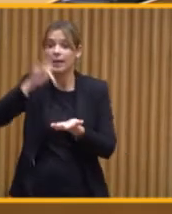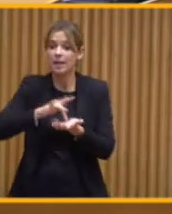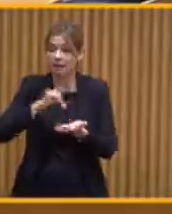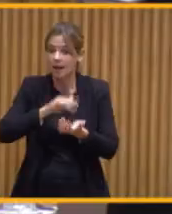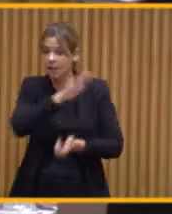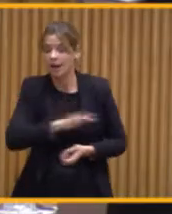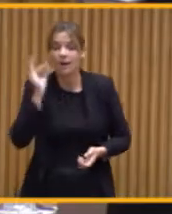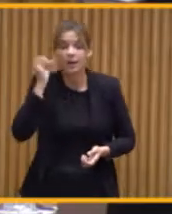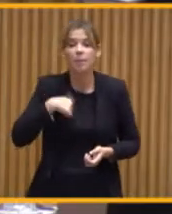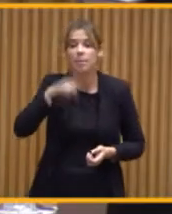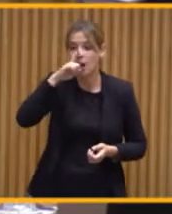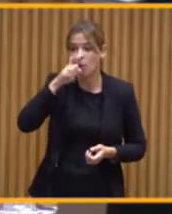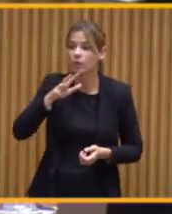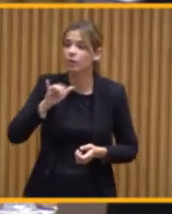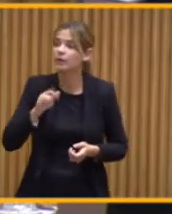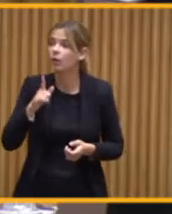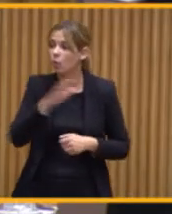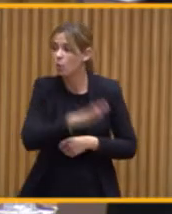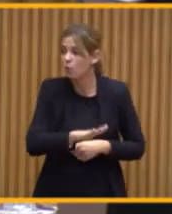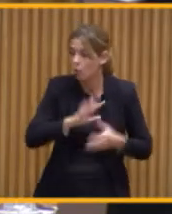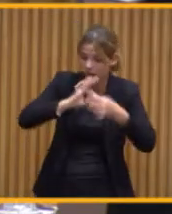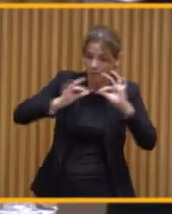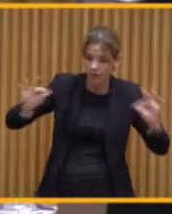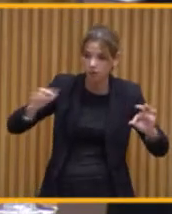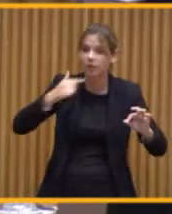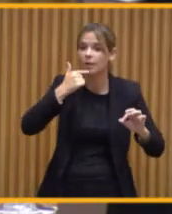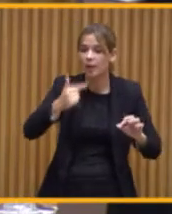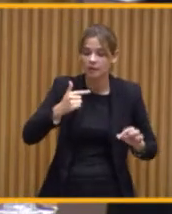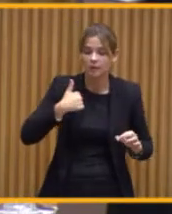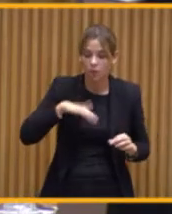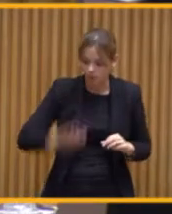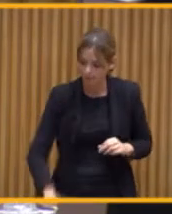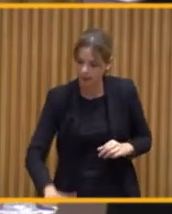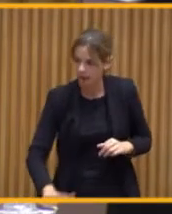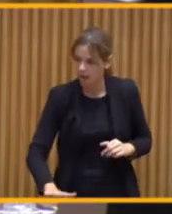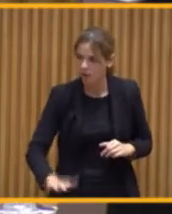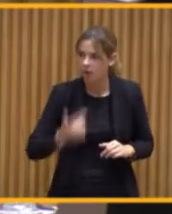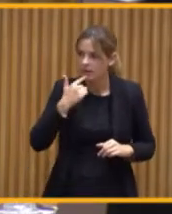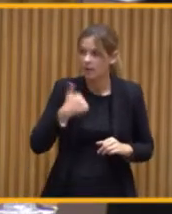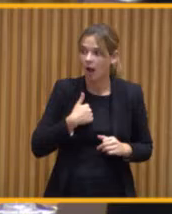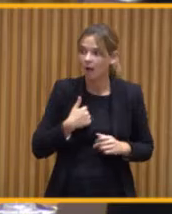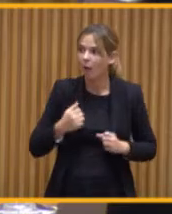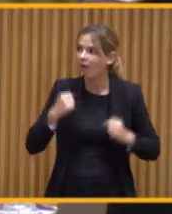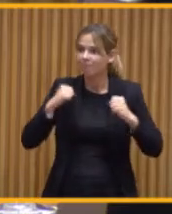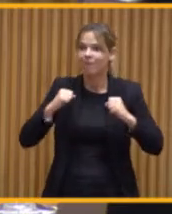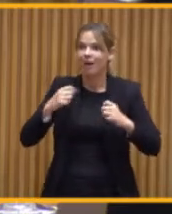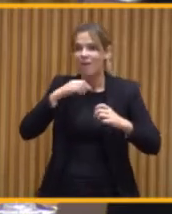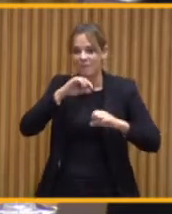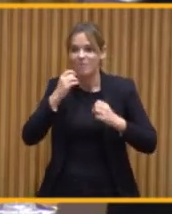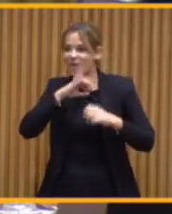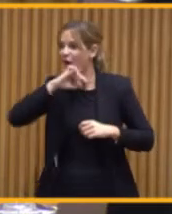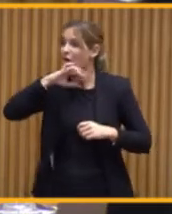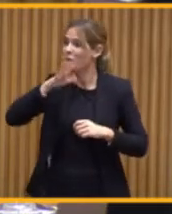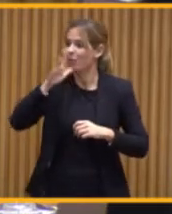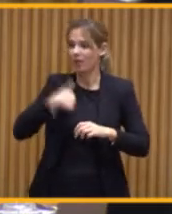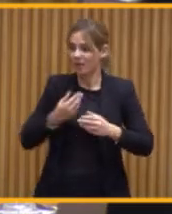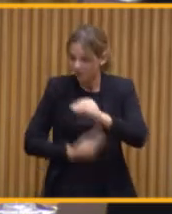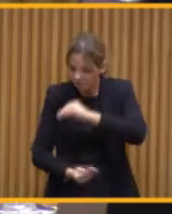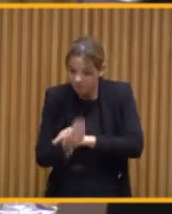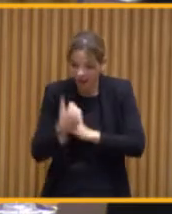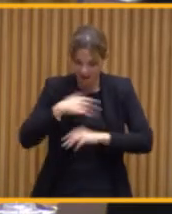acordaba que tengo unos amigos que siempre dicen que de pequeños se alegraban de no haber nacido niña y cuando yo les